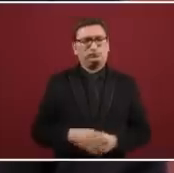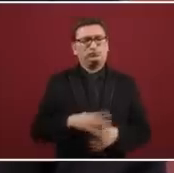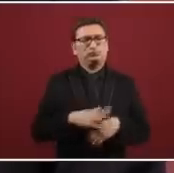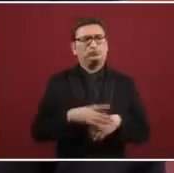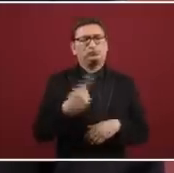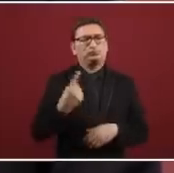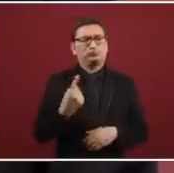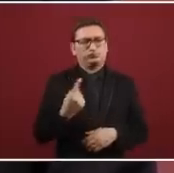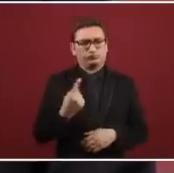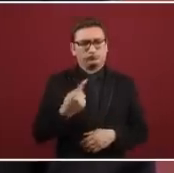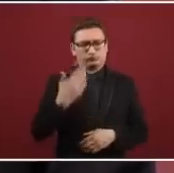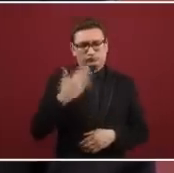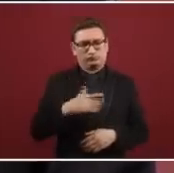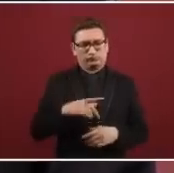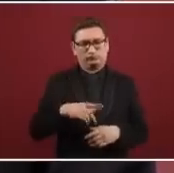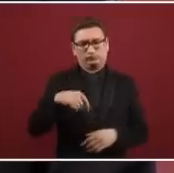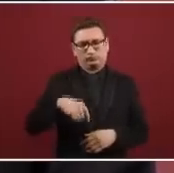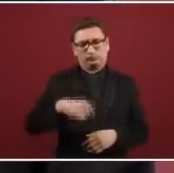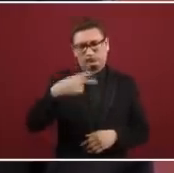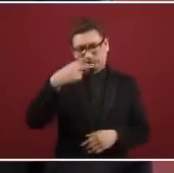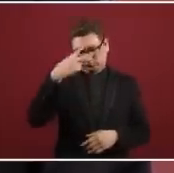porque en México